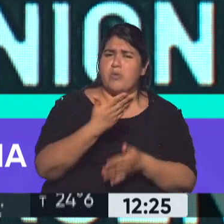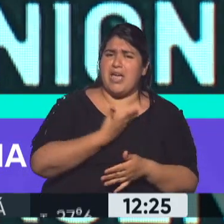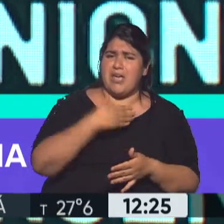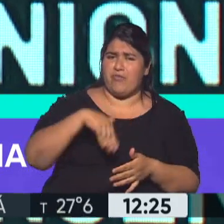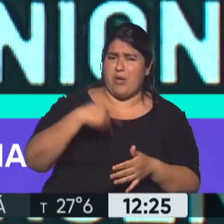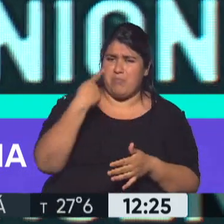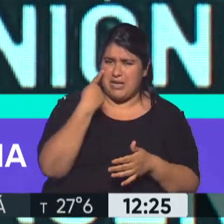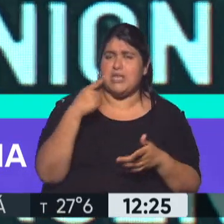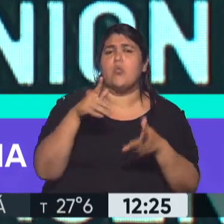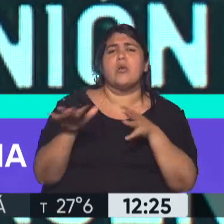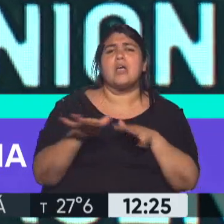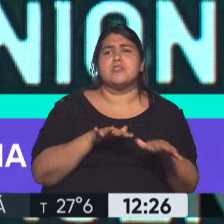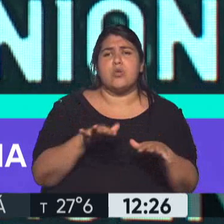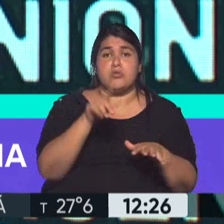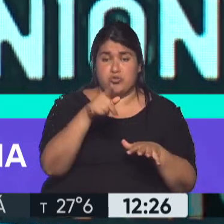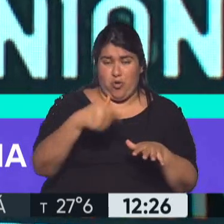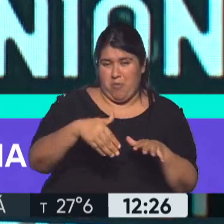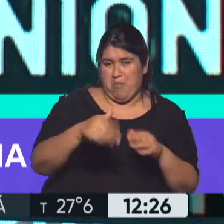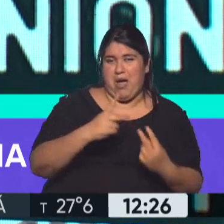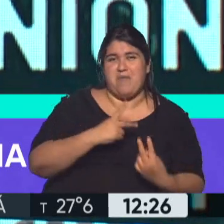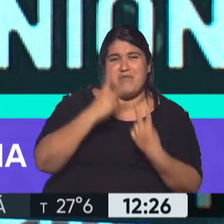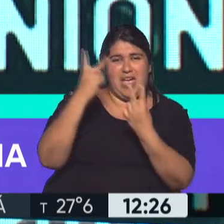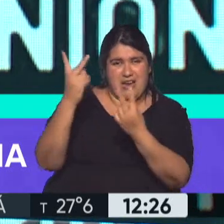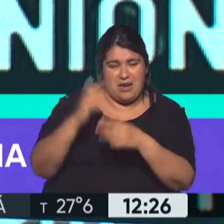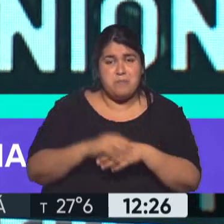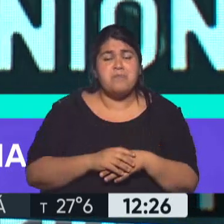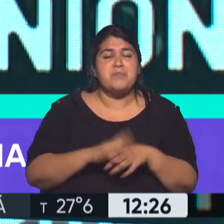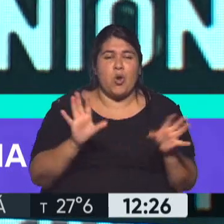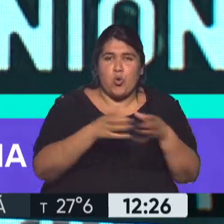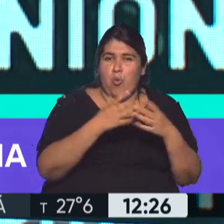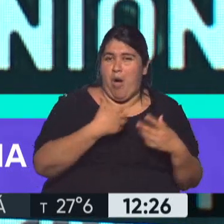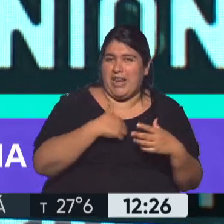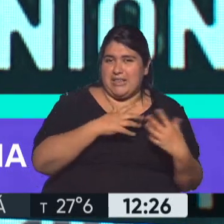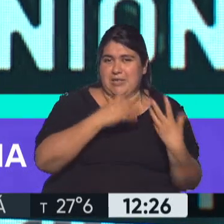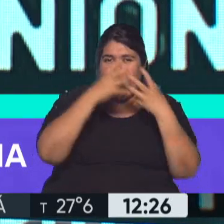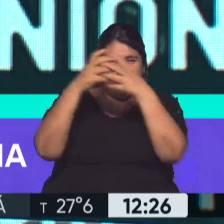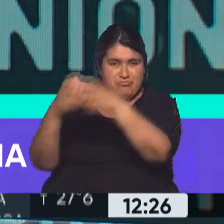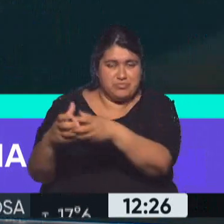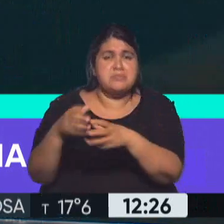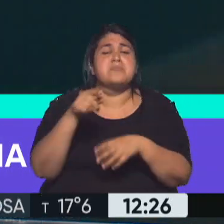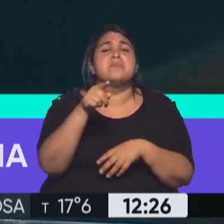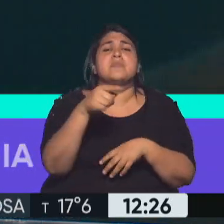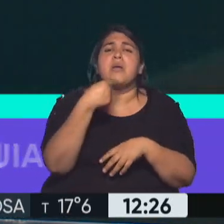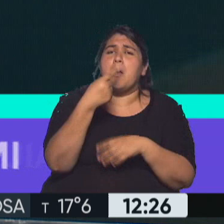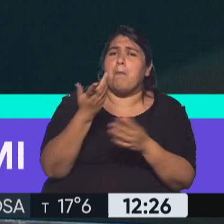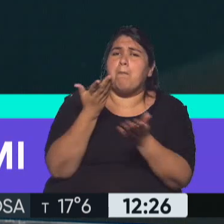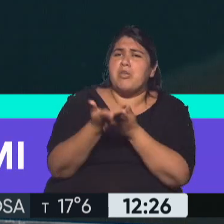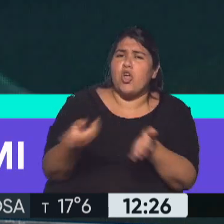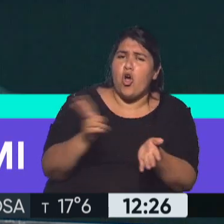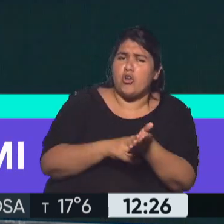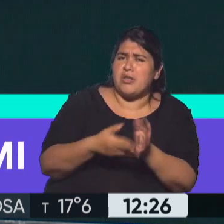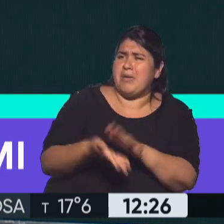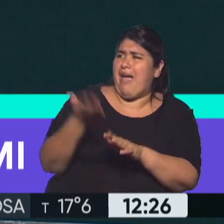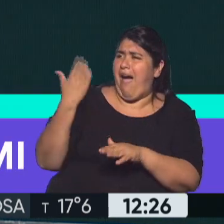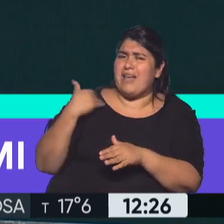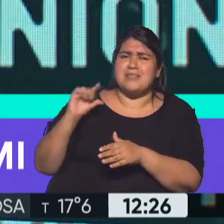una circunstancia clave, porque está viajando la misión argentina, y pidió revisar el préstamo y las condiciones de